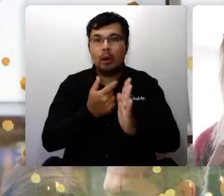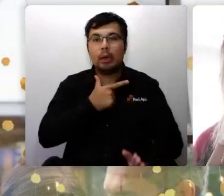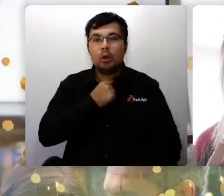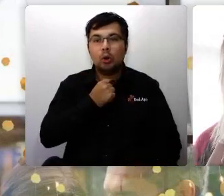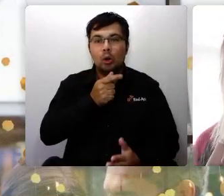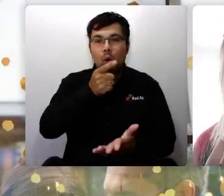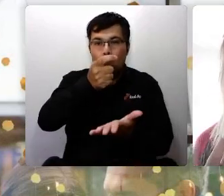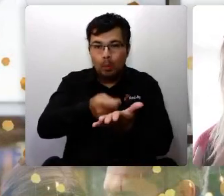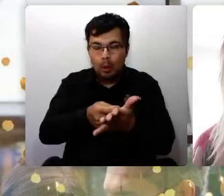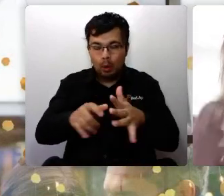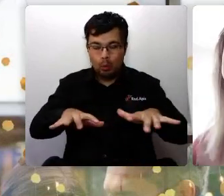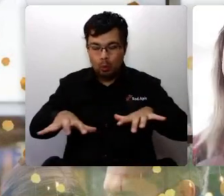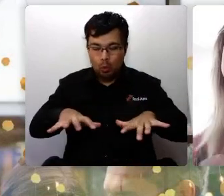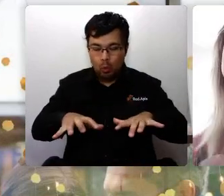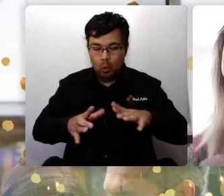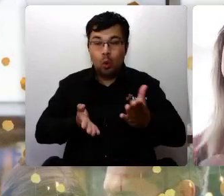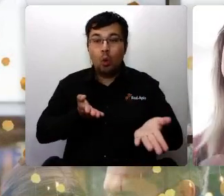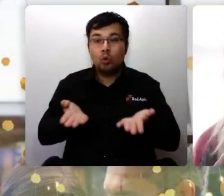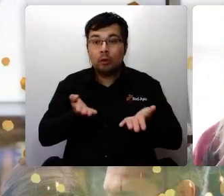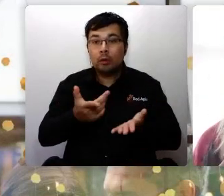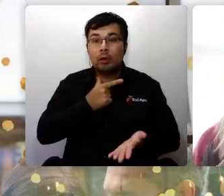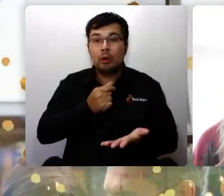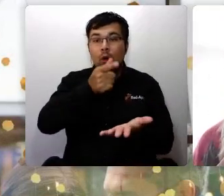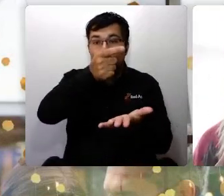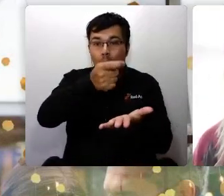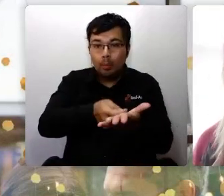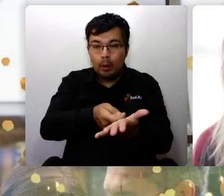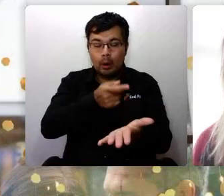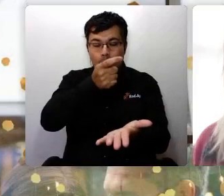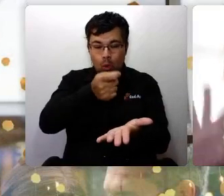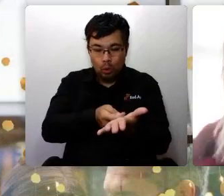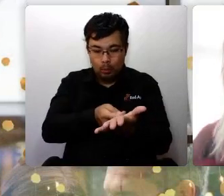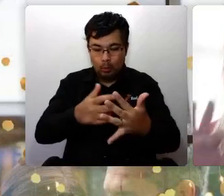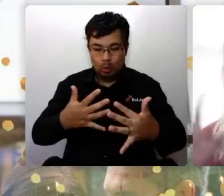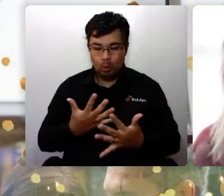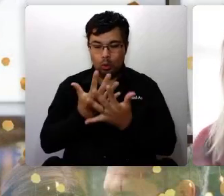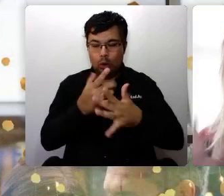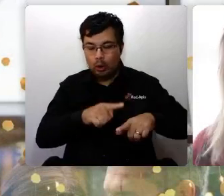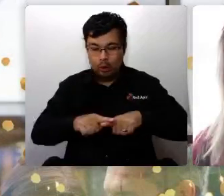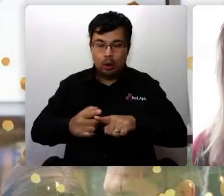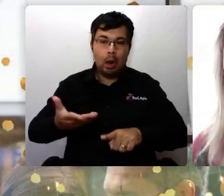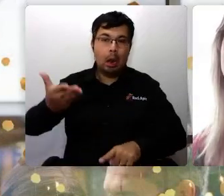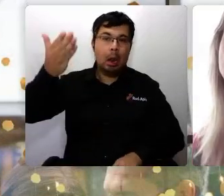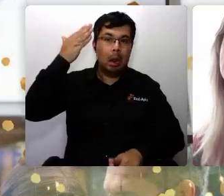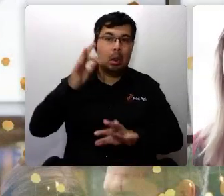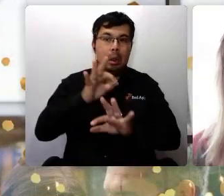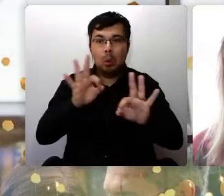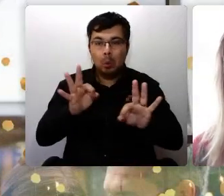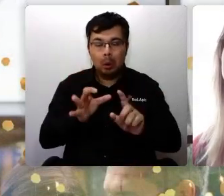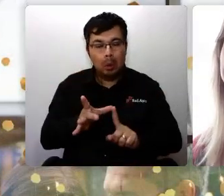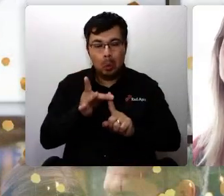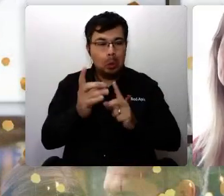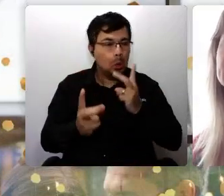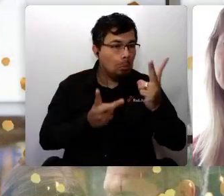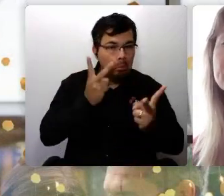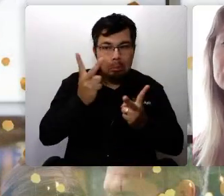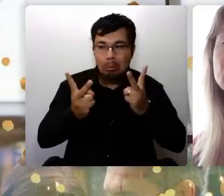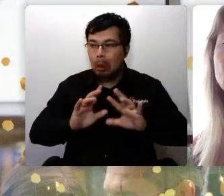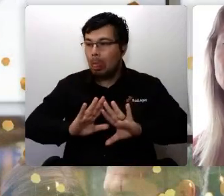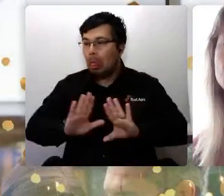o servicios que yo quisiera comprar y los compro a través de las redes sociales, que antes no era tan así, era más un tema de vitrineo, ¿no? Y hoy día